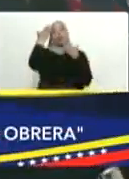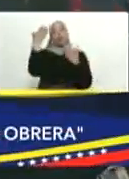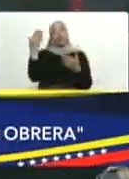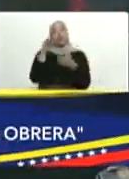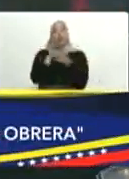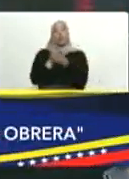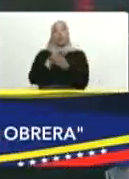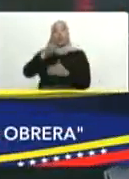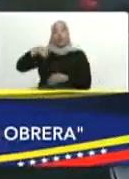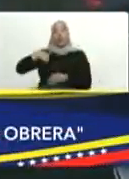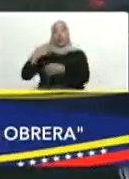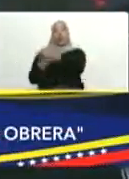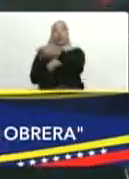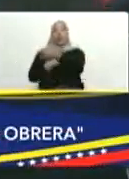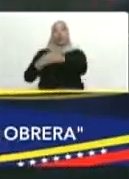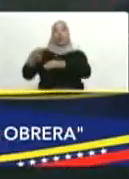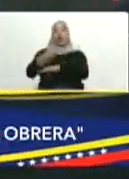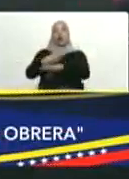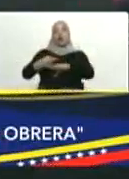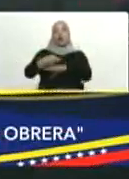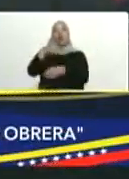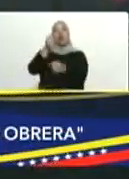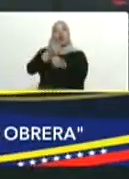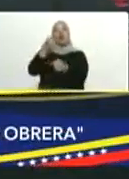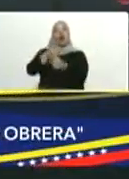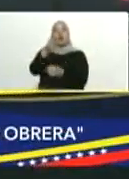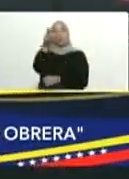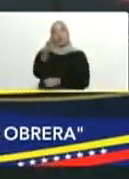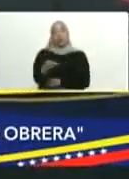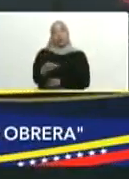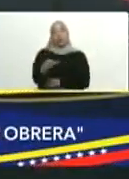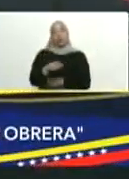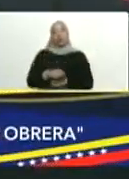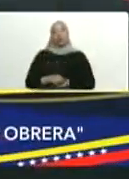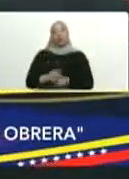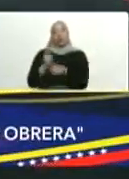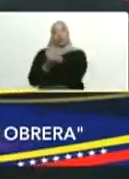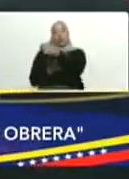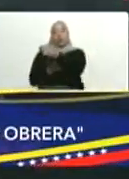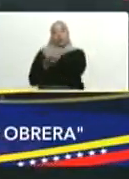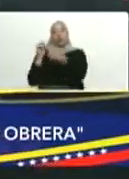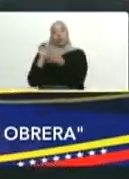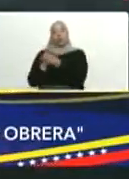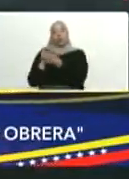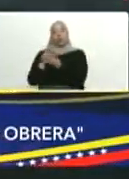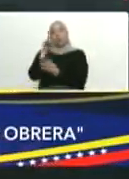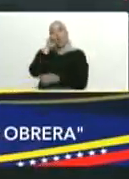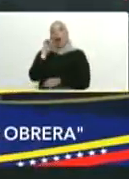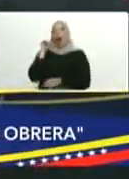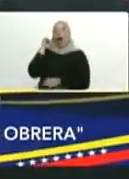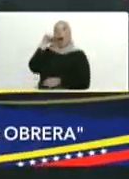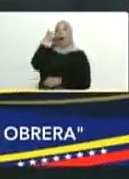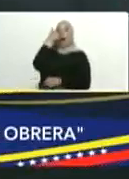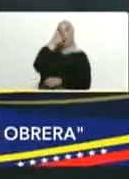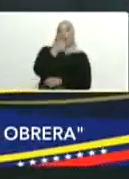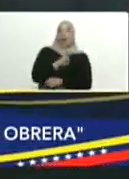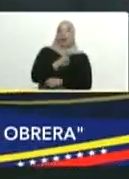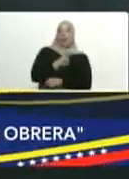nuestro hermano gobernador de la clase Obrera mi hermano y compañero de tantos años Ángel